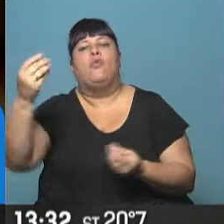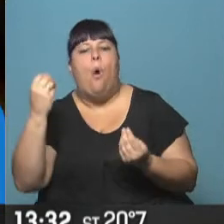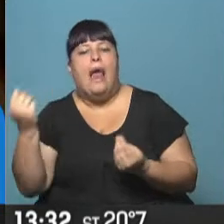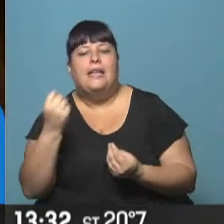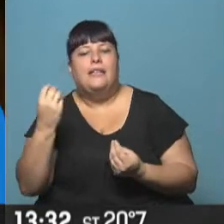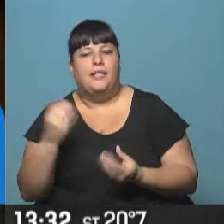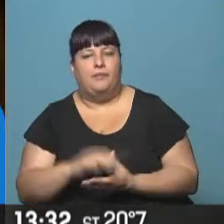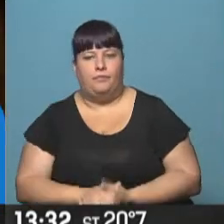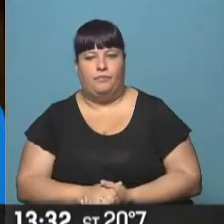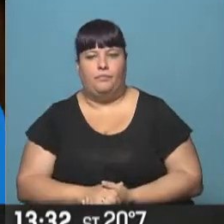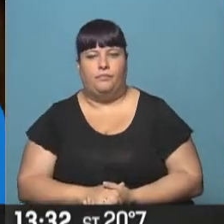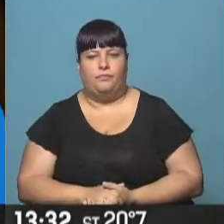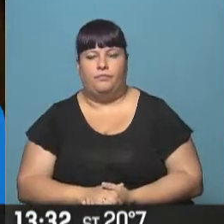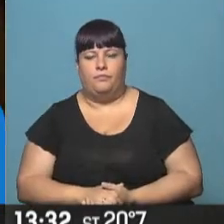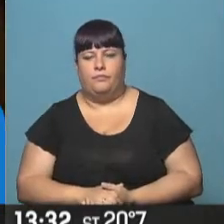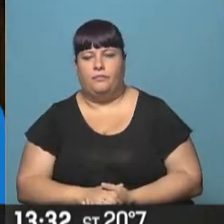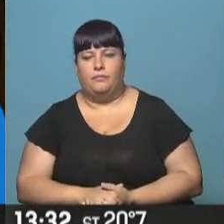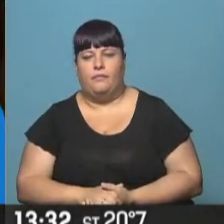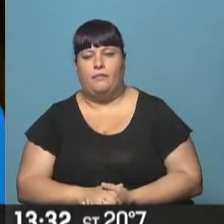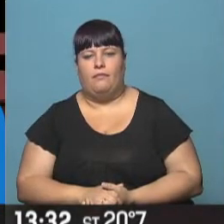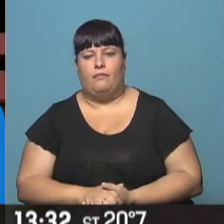adelante? Rogelio,